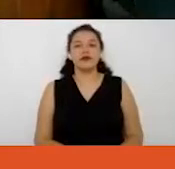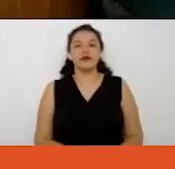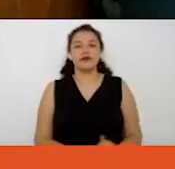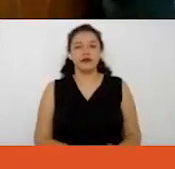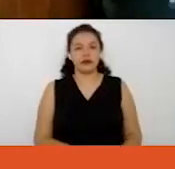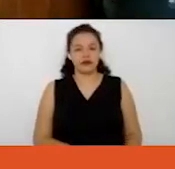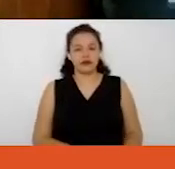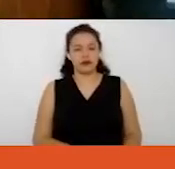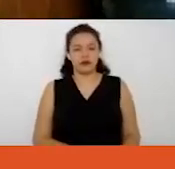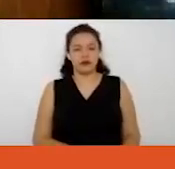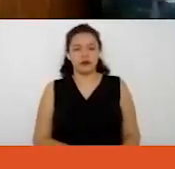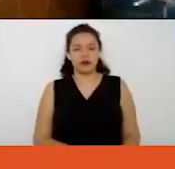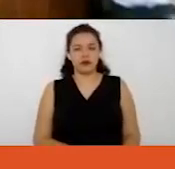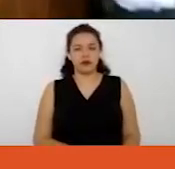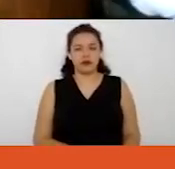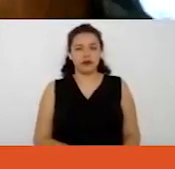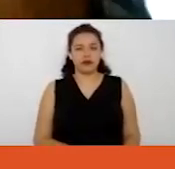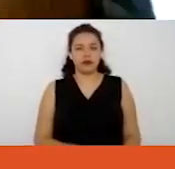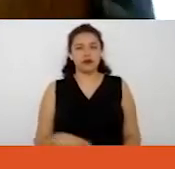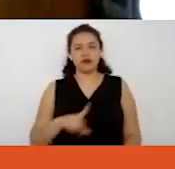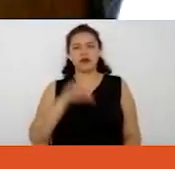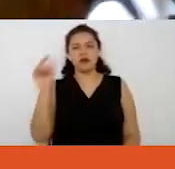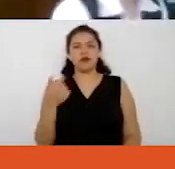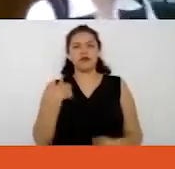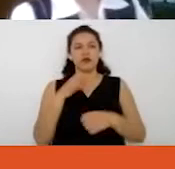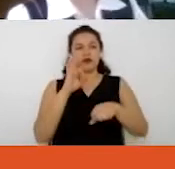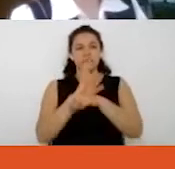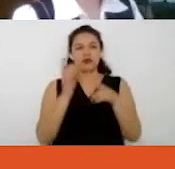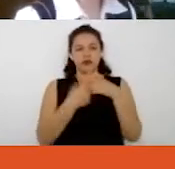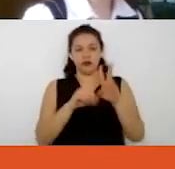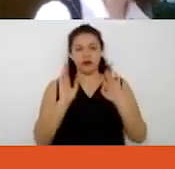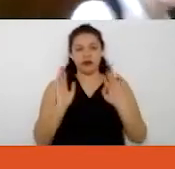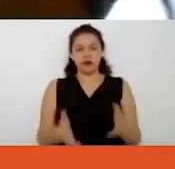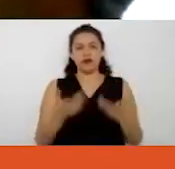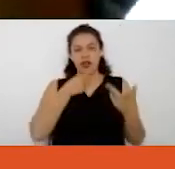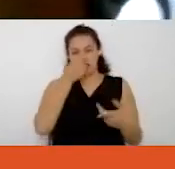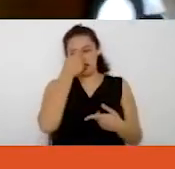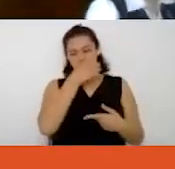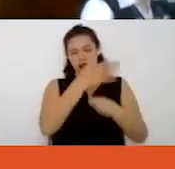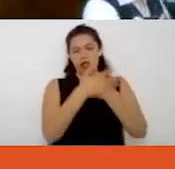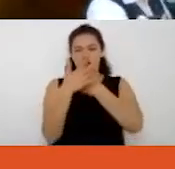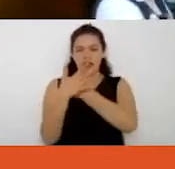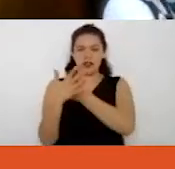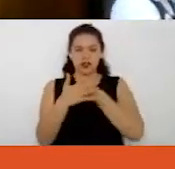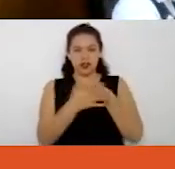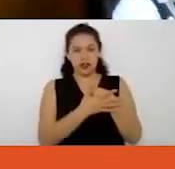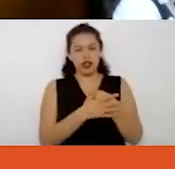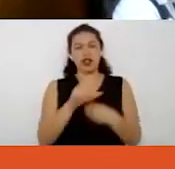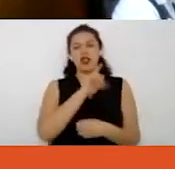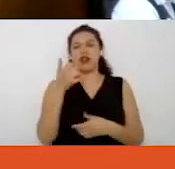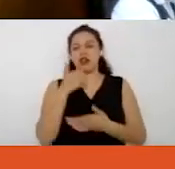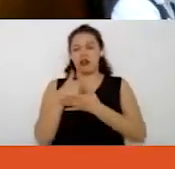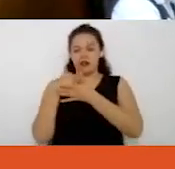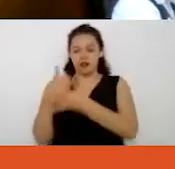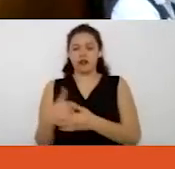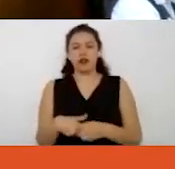Después de yo aplicar, de comenzar con la protección, viene la parte de alertamiento y por último la parte de socorro. En